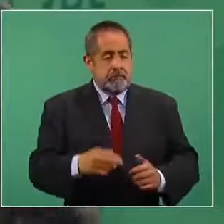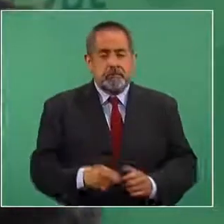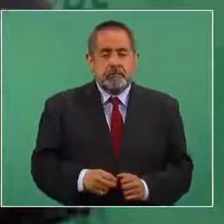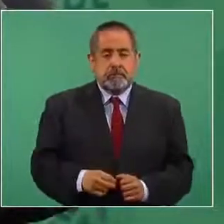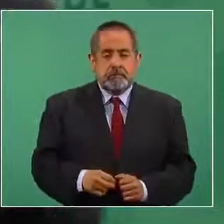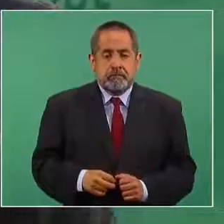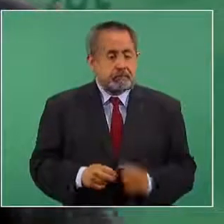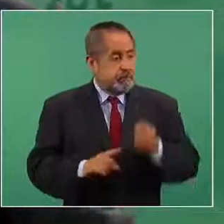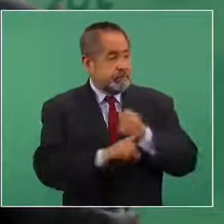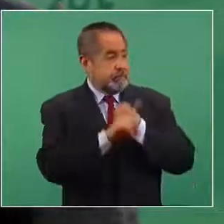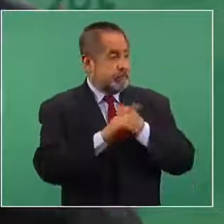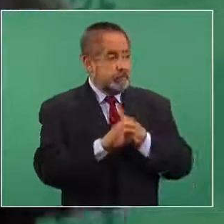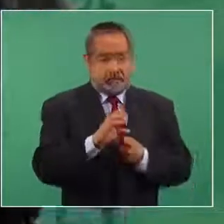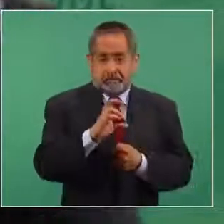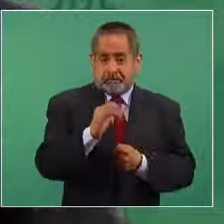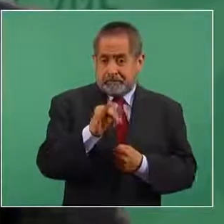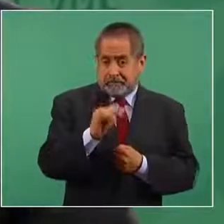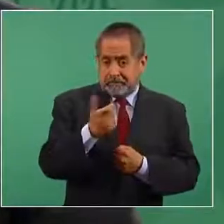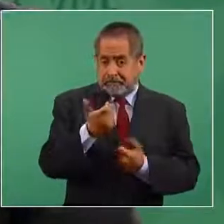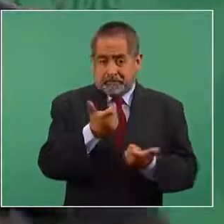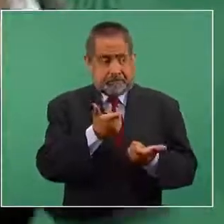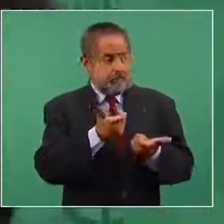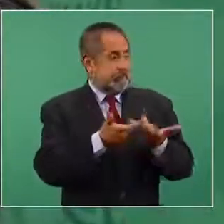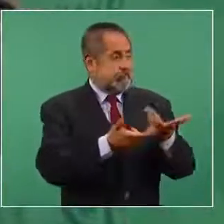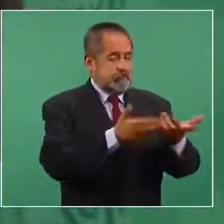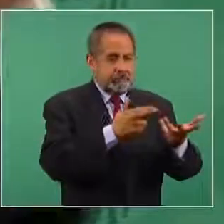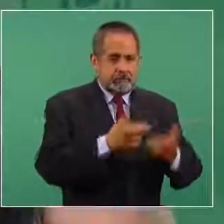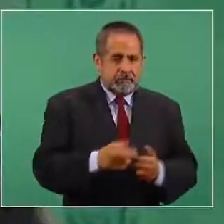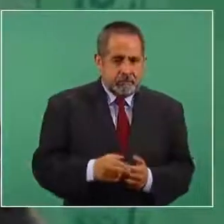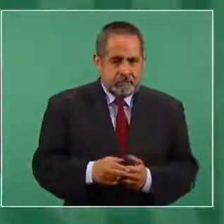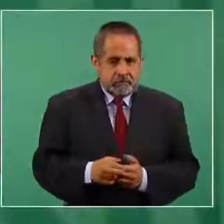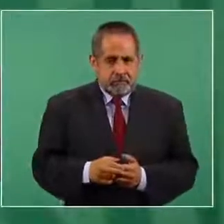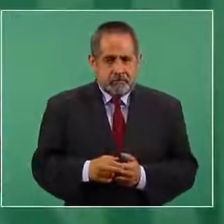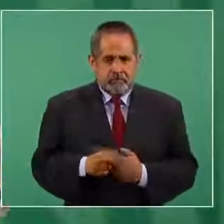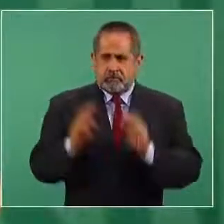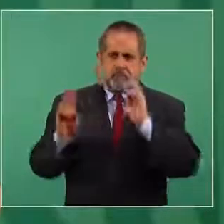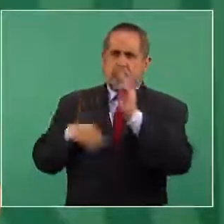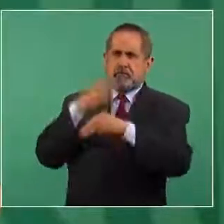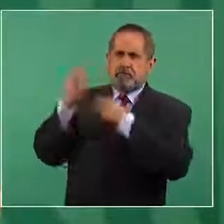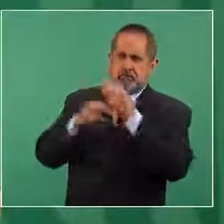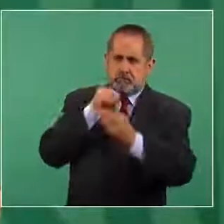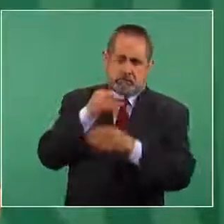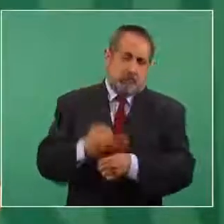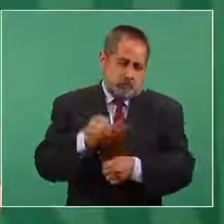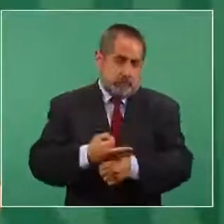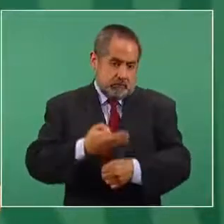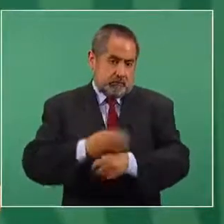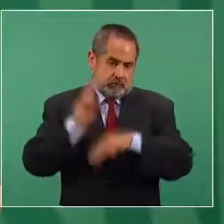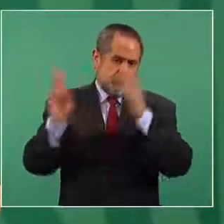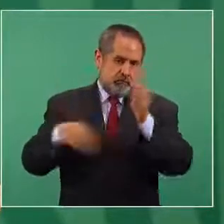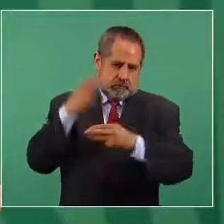Se produce una crisis en México, esto no es una crisis mundial como ahora,